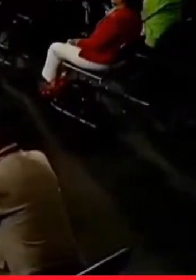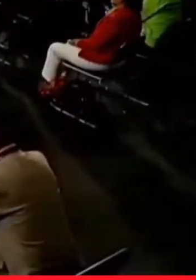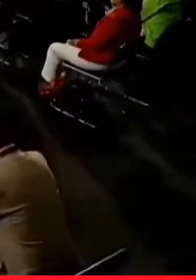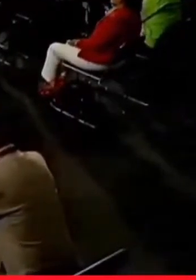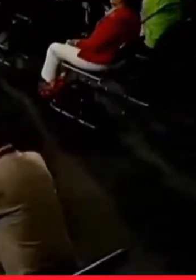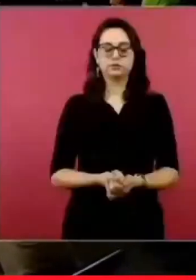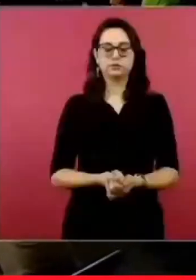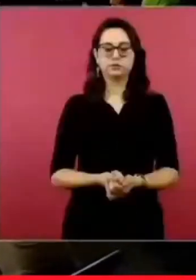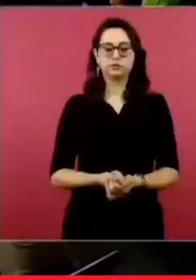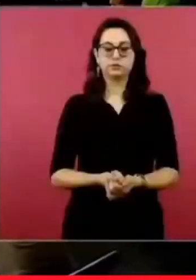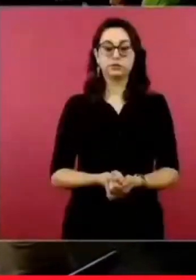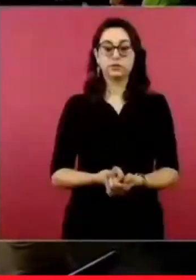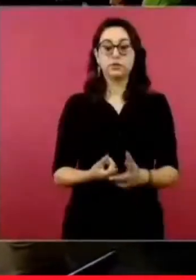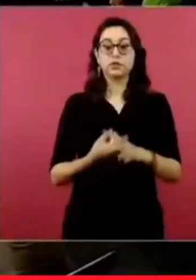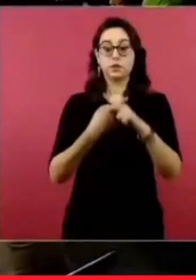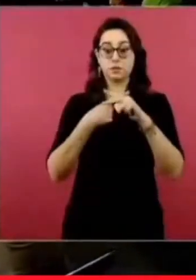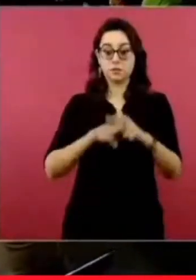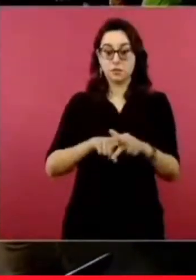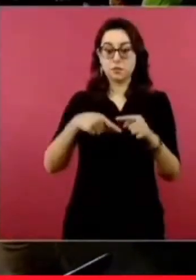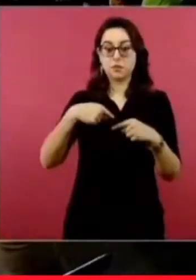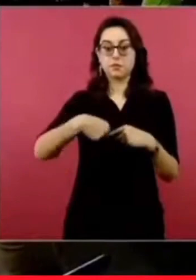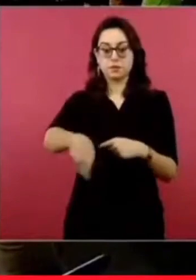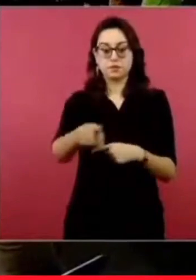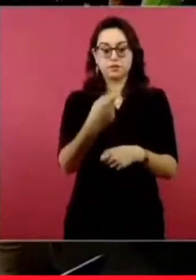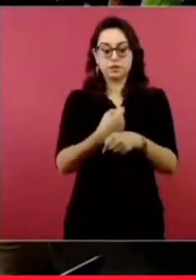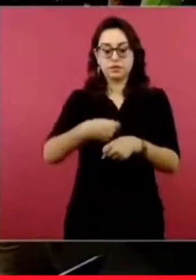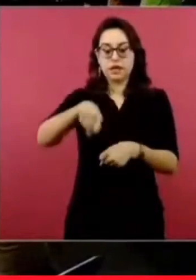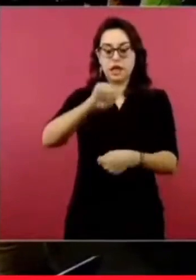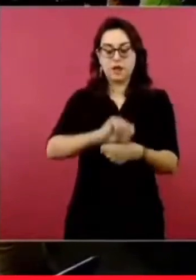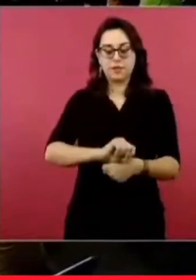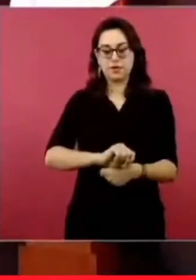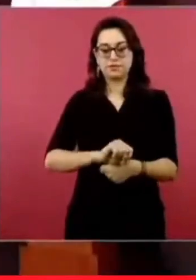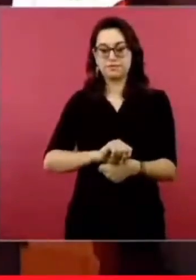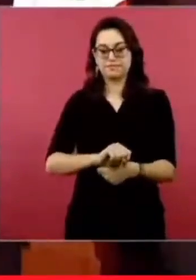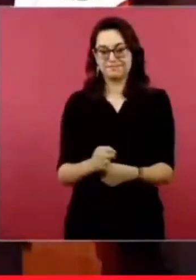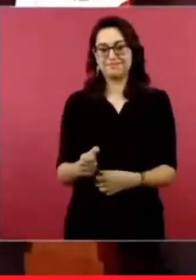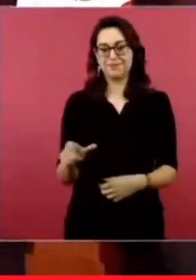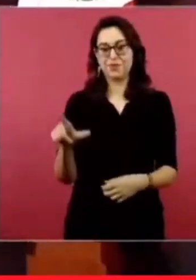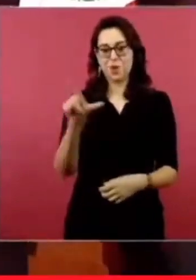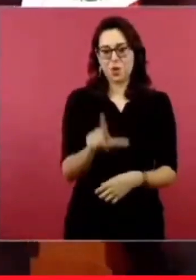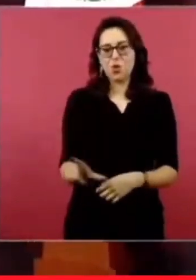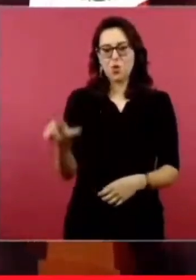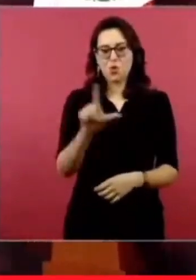lunes y, como siempre, comenzamos con